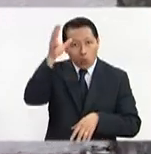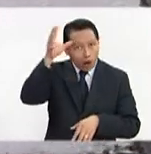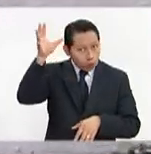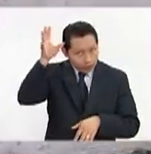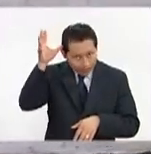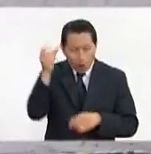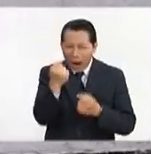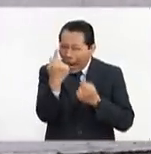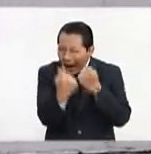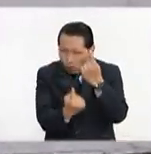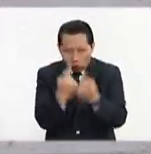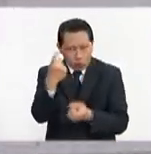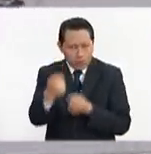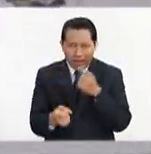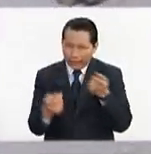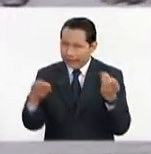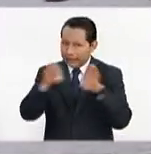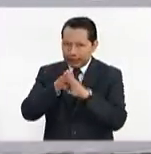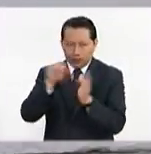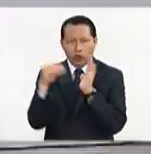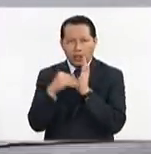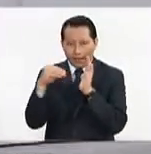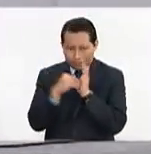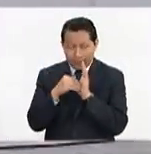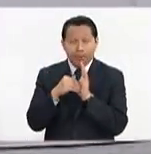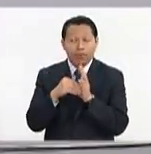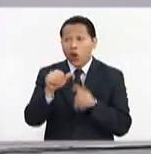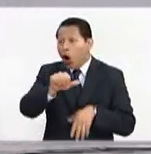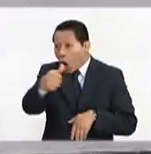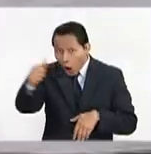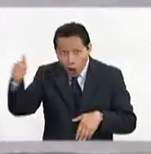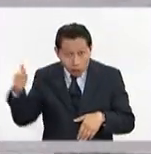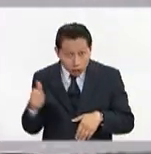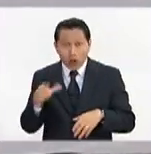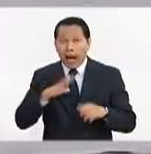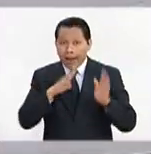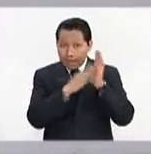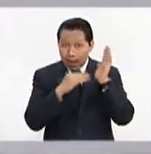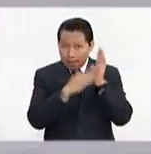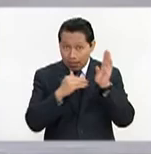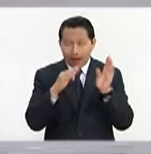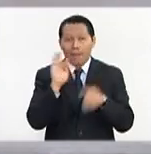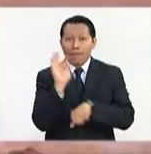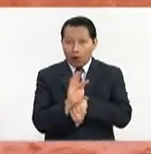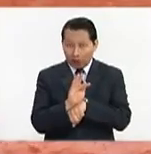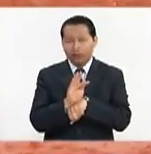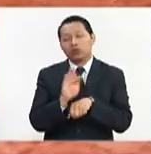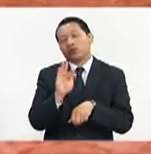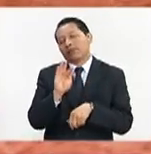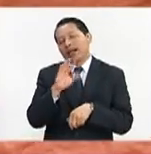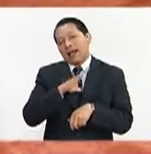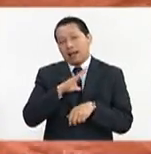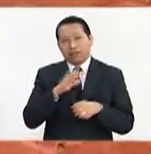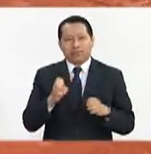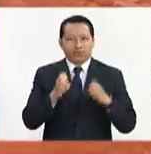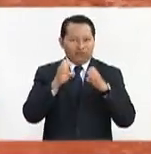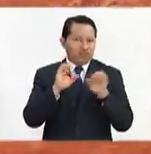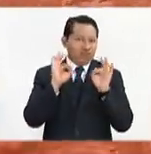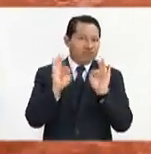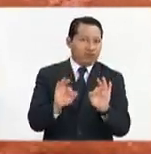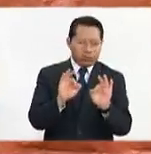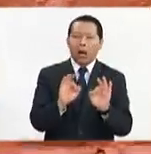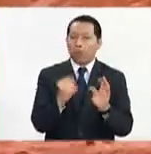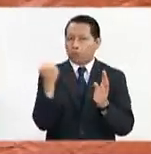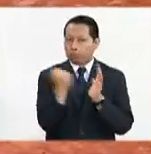esas colonias, podrán reanudar labores aquellas escuelas que cuenten con el dictamen de seguridad estructural. Por su parte, en la delegación Tláhuac